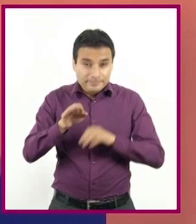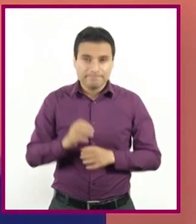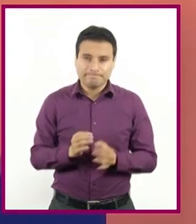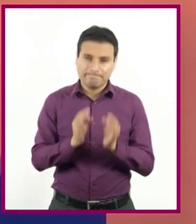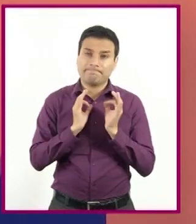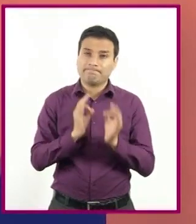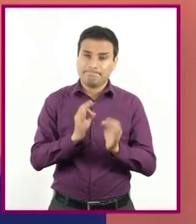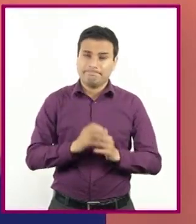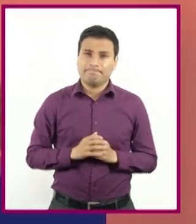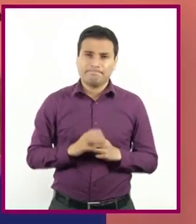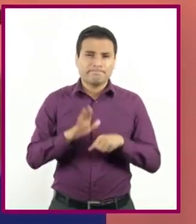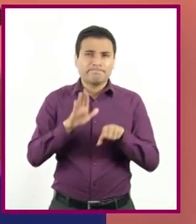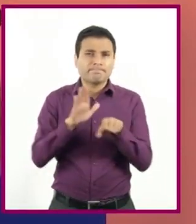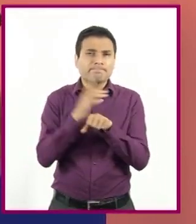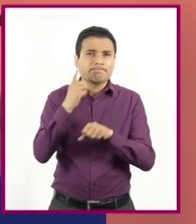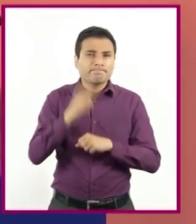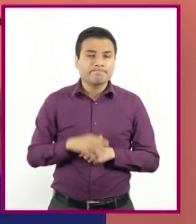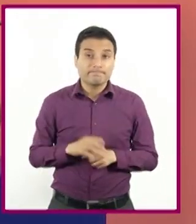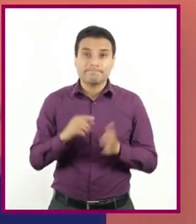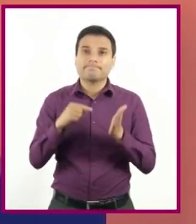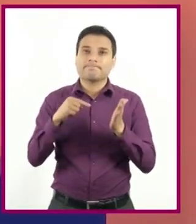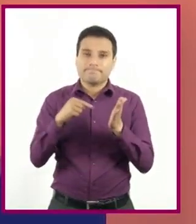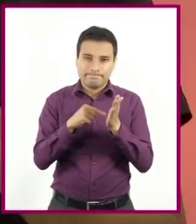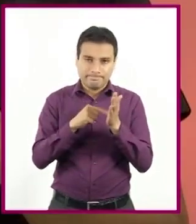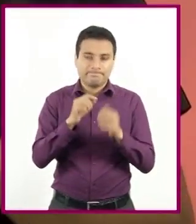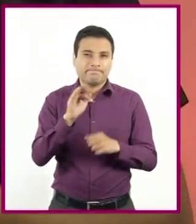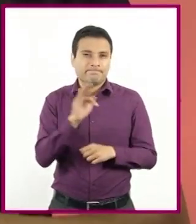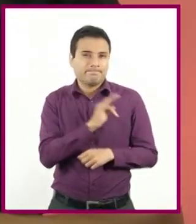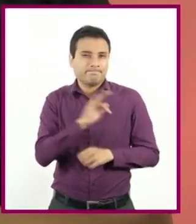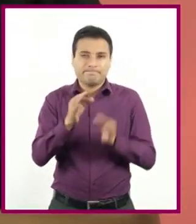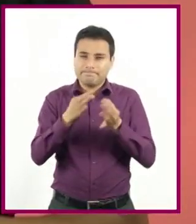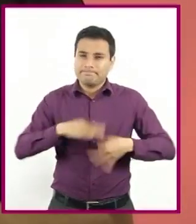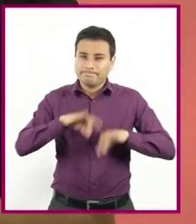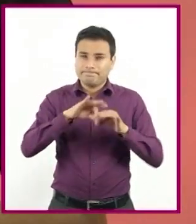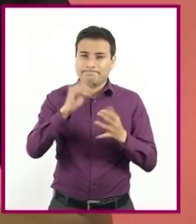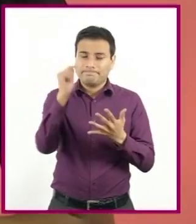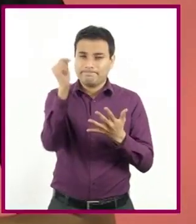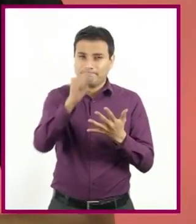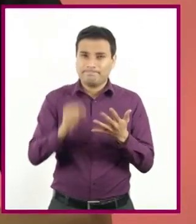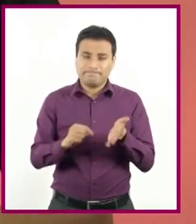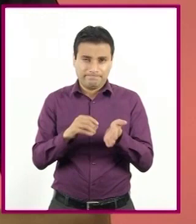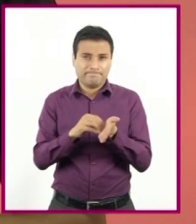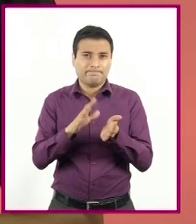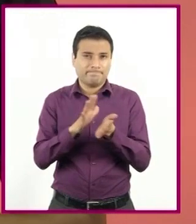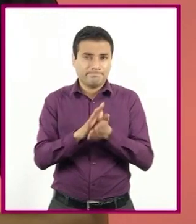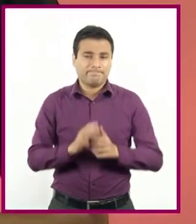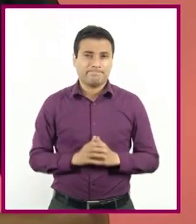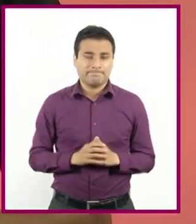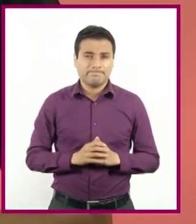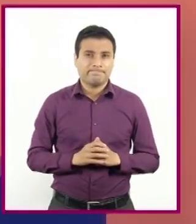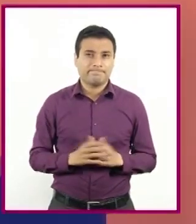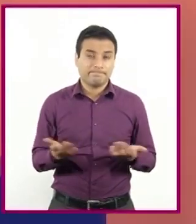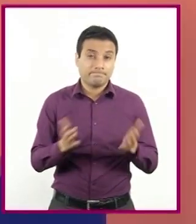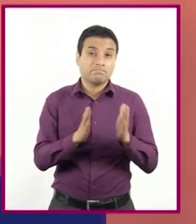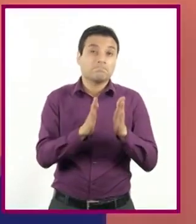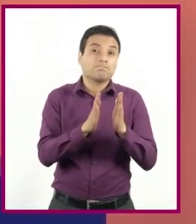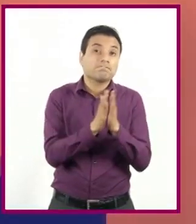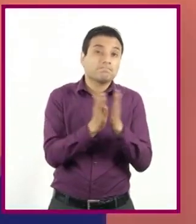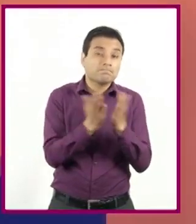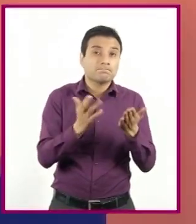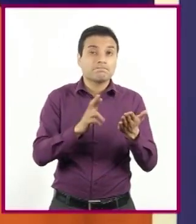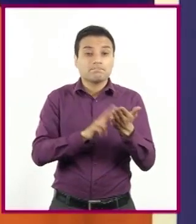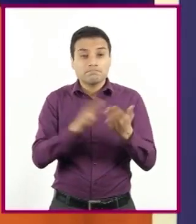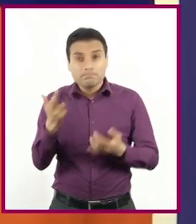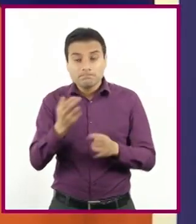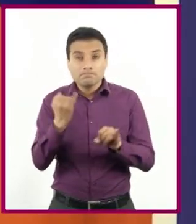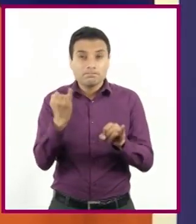ideal, pues en ellas se pueden anotar los aspectos más relevantes del tema investigado, las fuentes bibliográficas